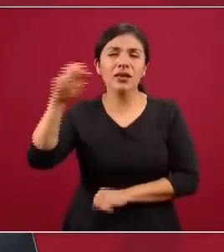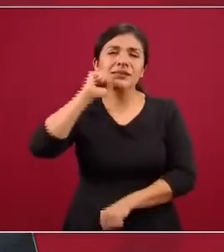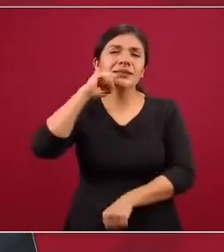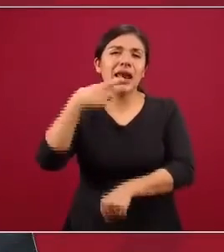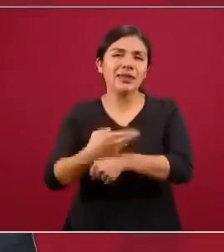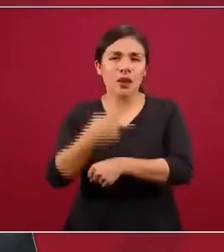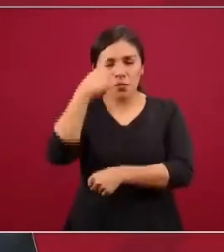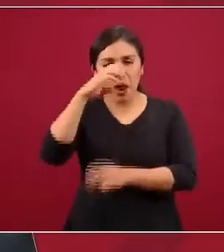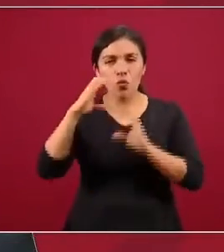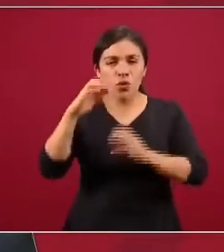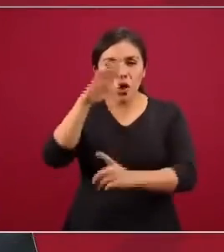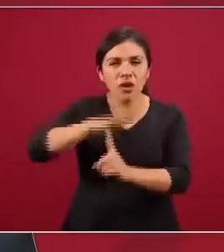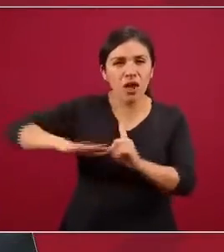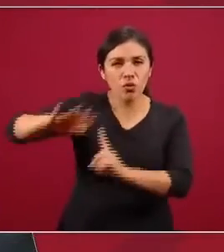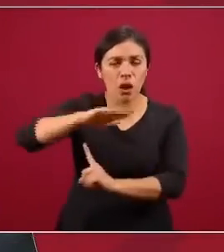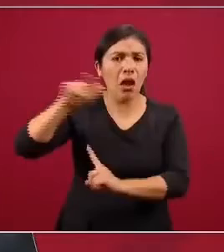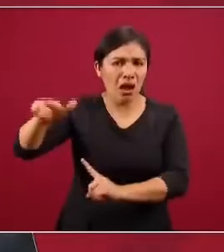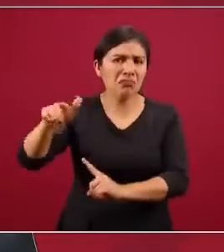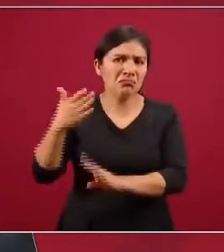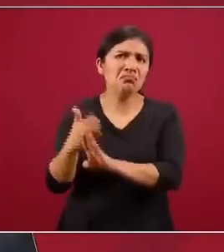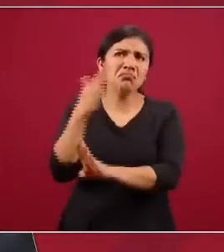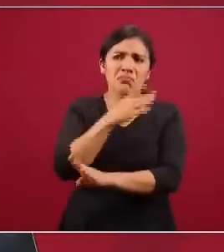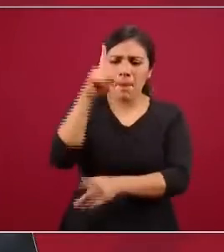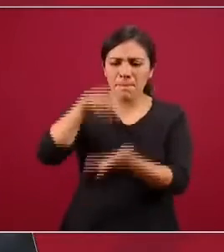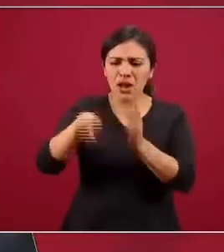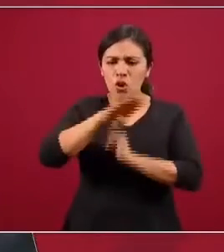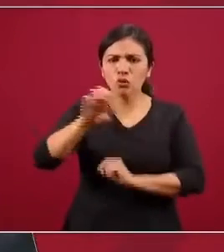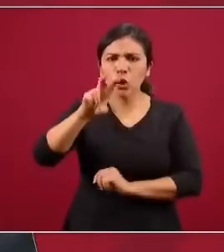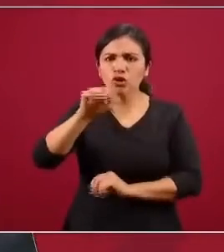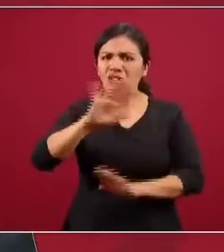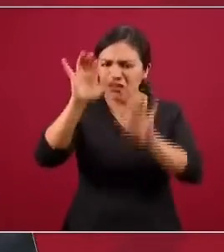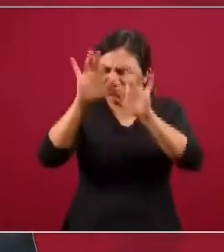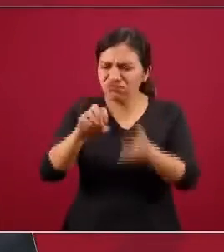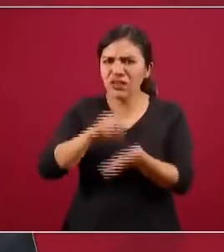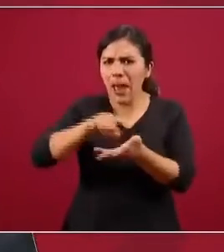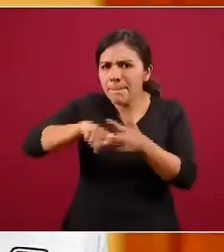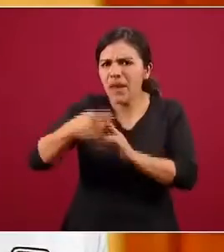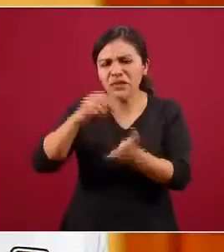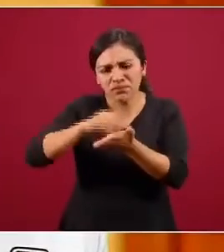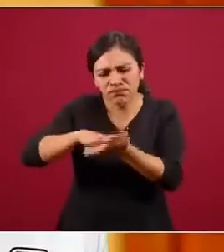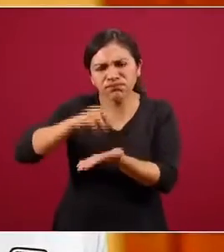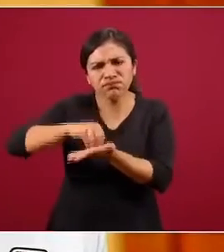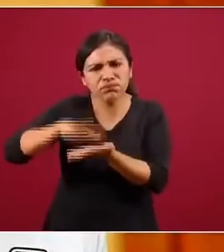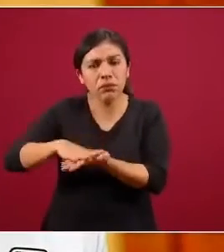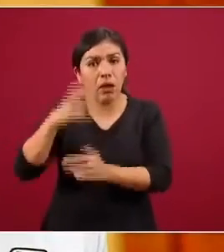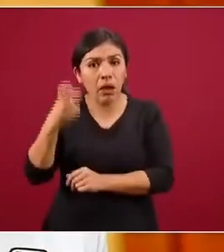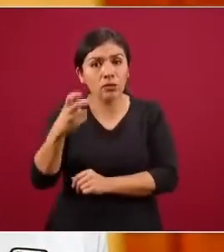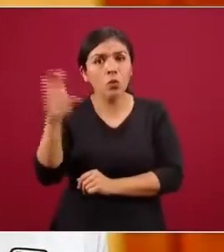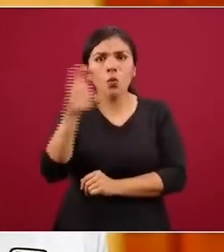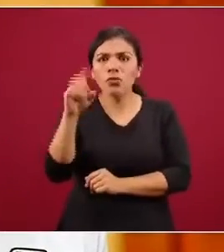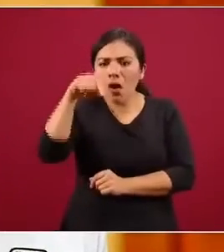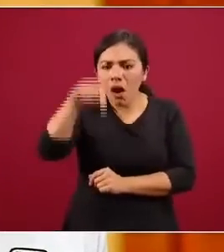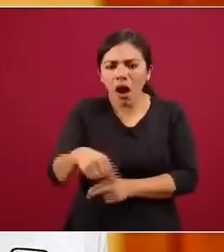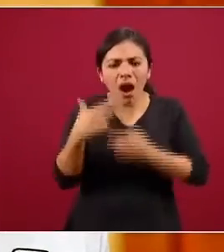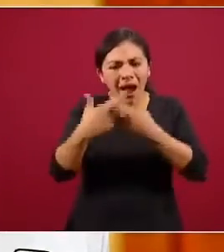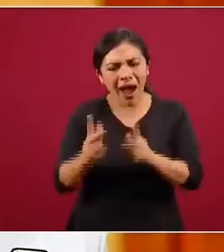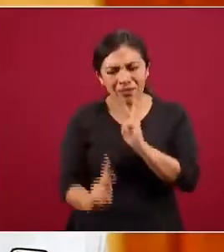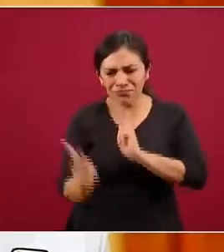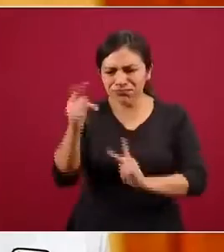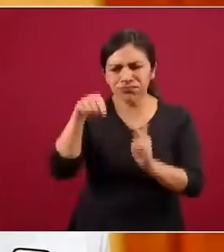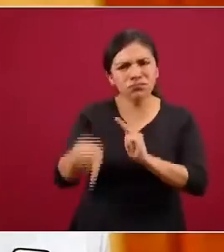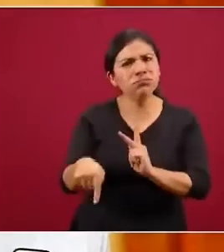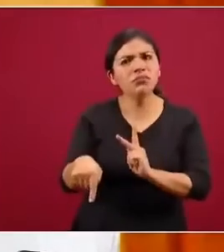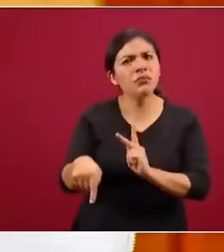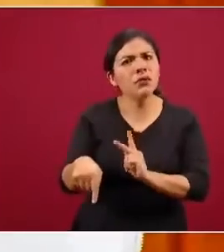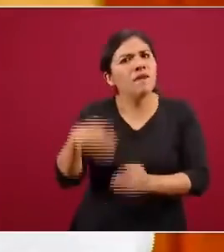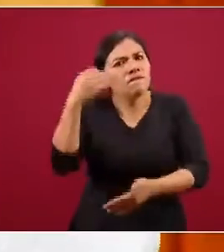Medio Ambiente, escribía sobre esto ya desde los años 80 o 70 tardíos, cuando se perdió la autosuficiencia alimentaria en